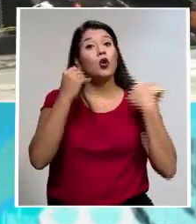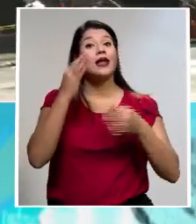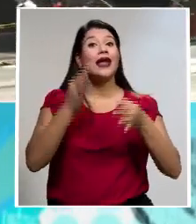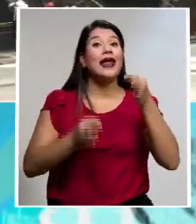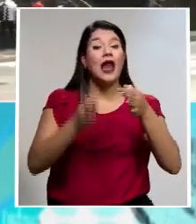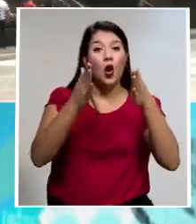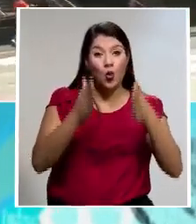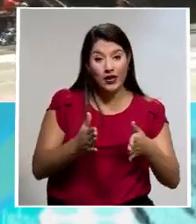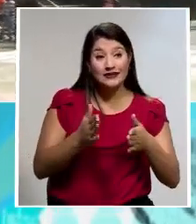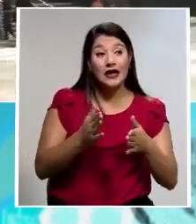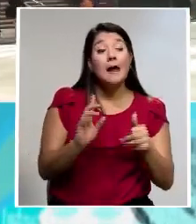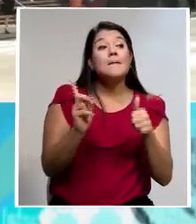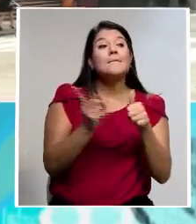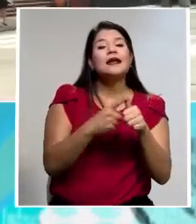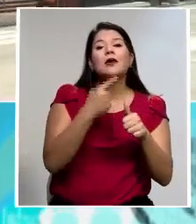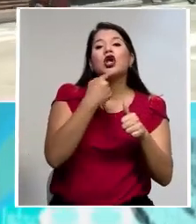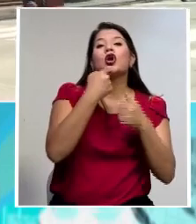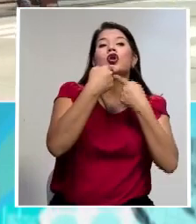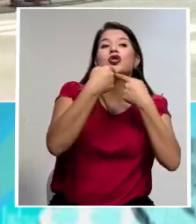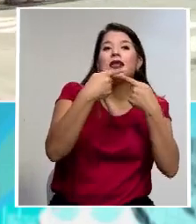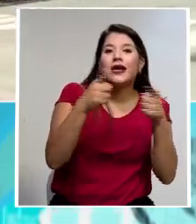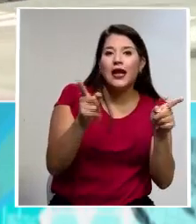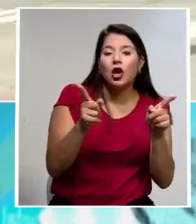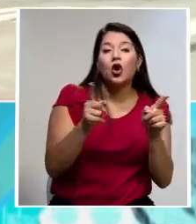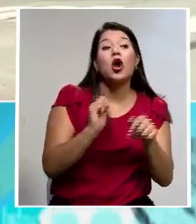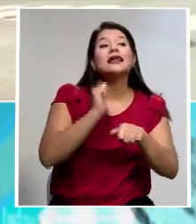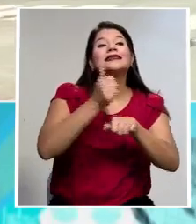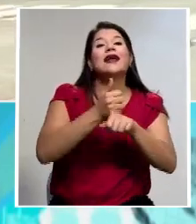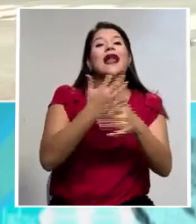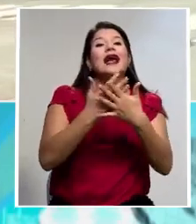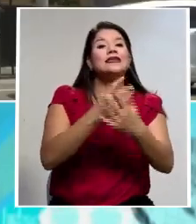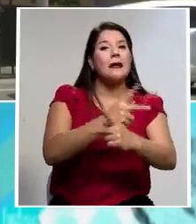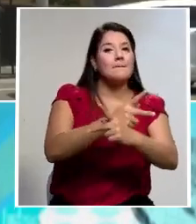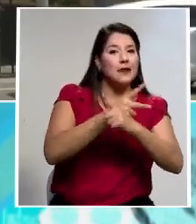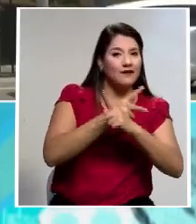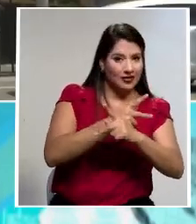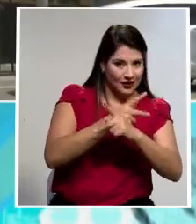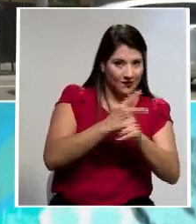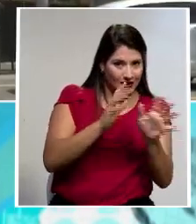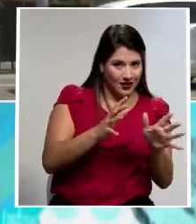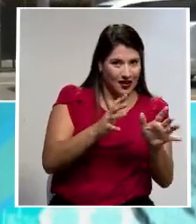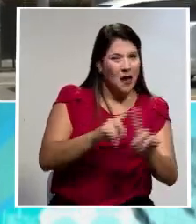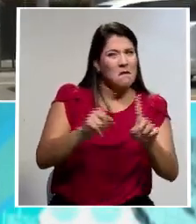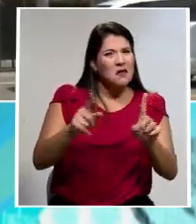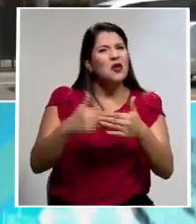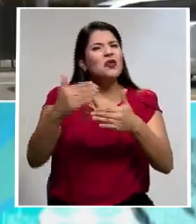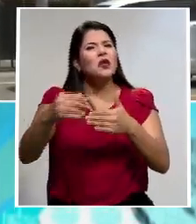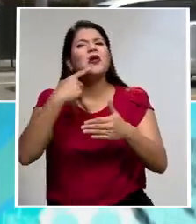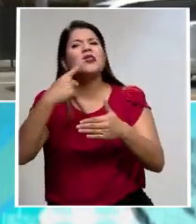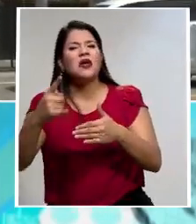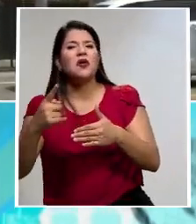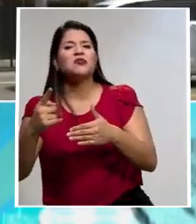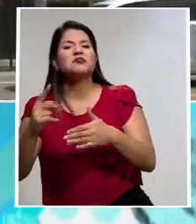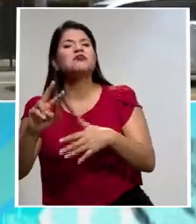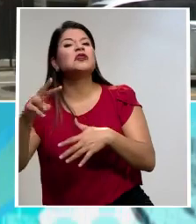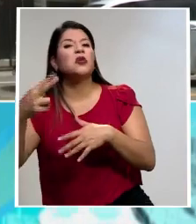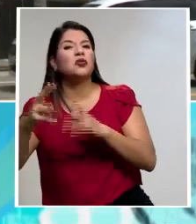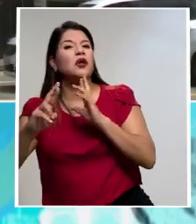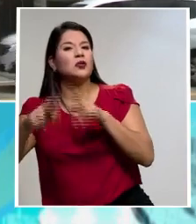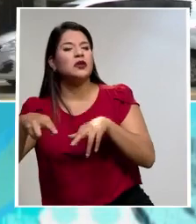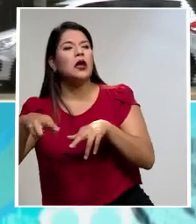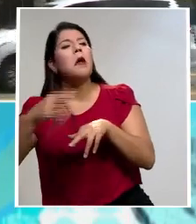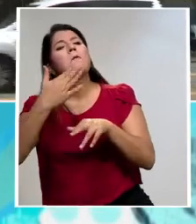primera audiencia de solicitud de medidas cautelares. Bueno, de si debían o no es un tema de estrategia de cada defensa. Lo cierto es